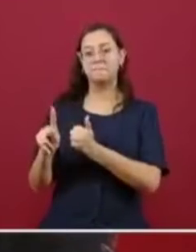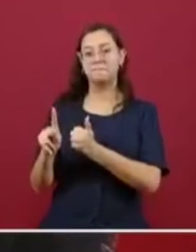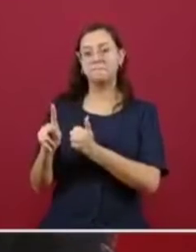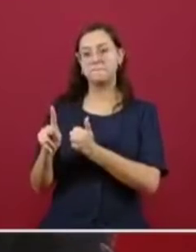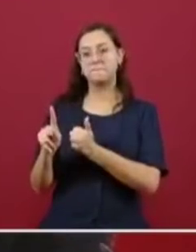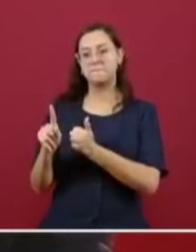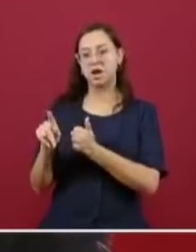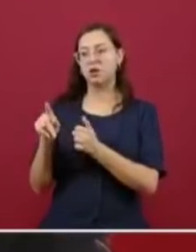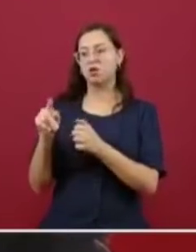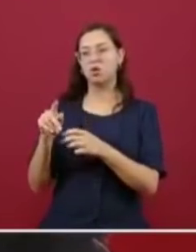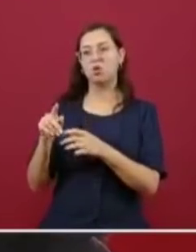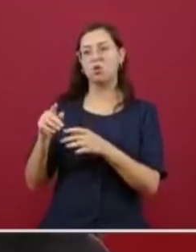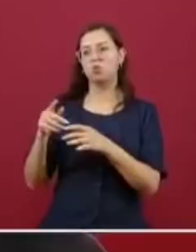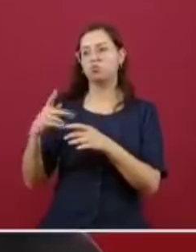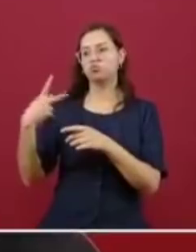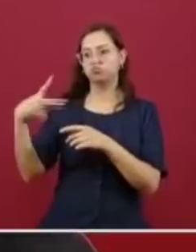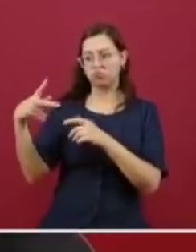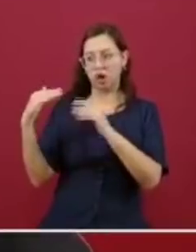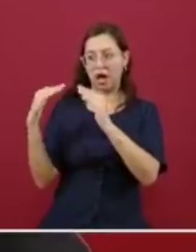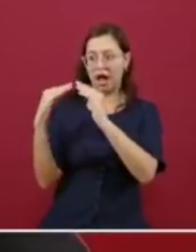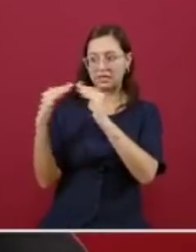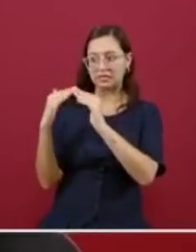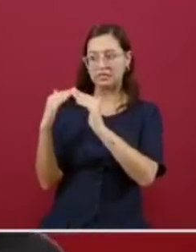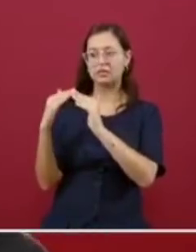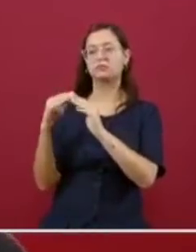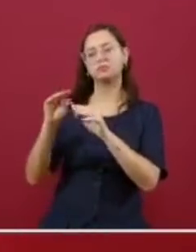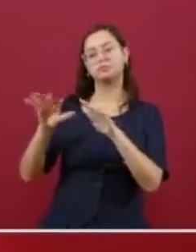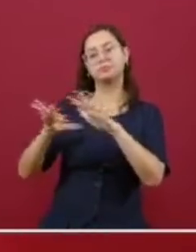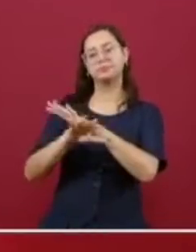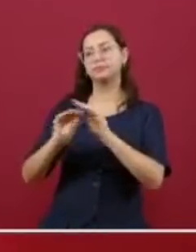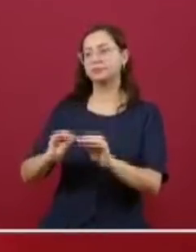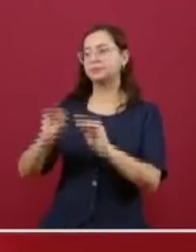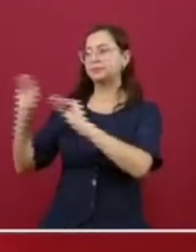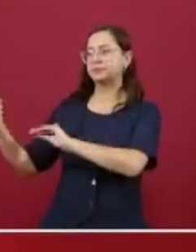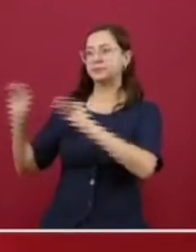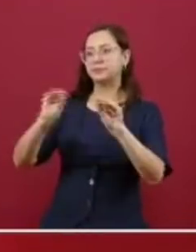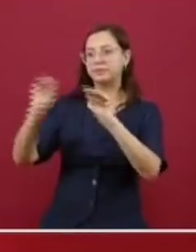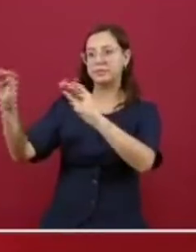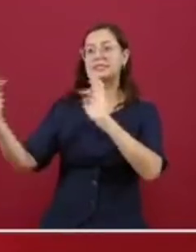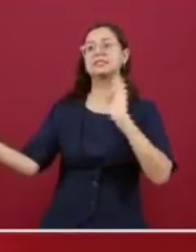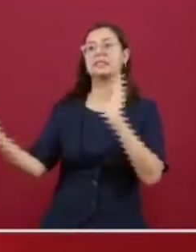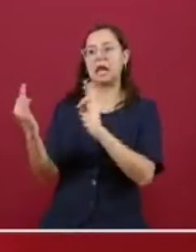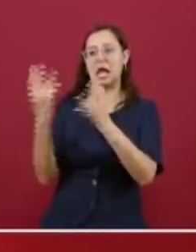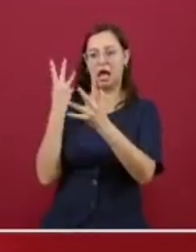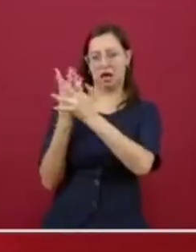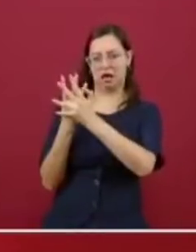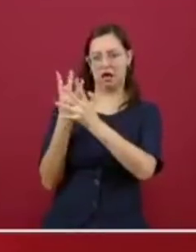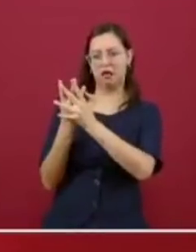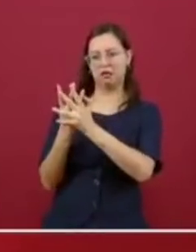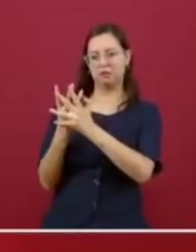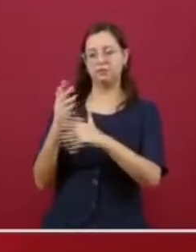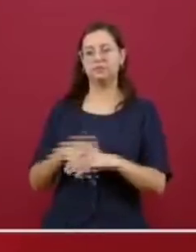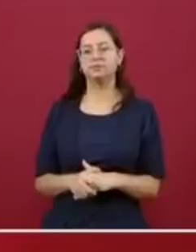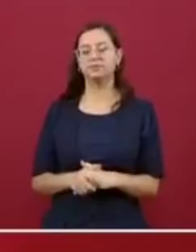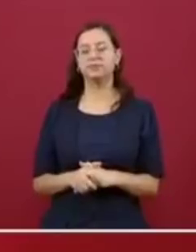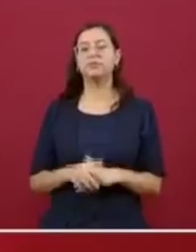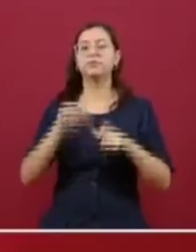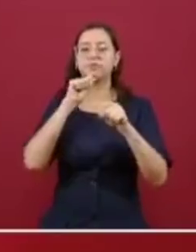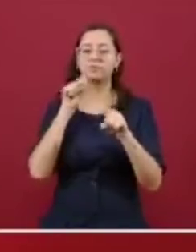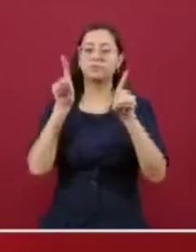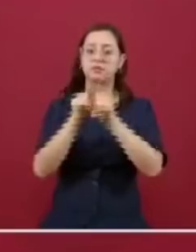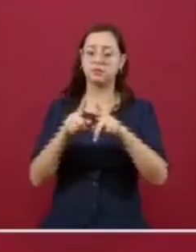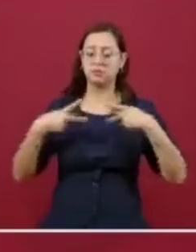sus domicilios. Los trabajadores de la isla van